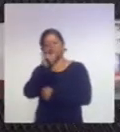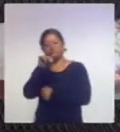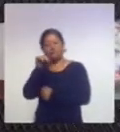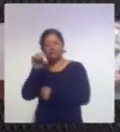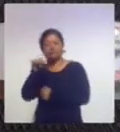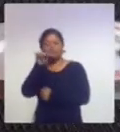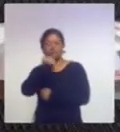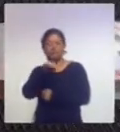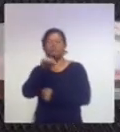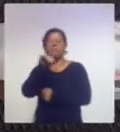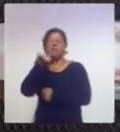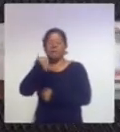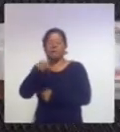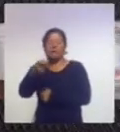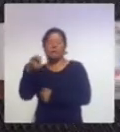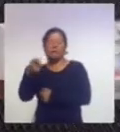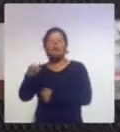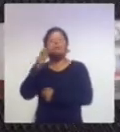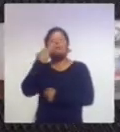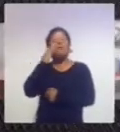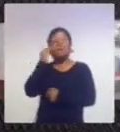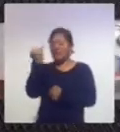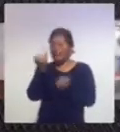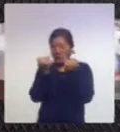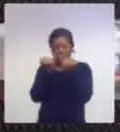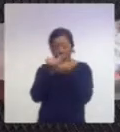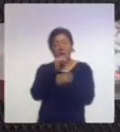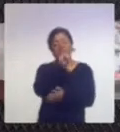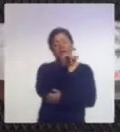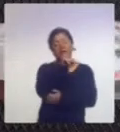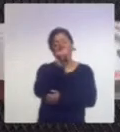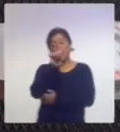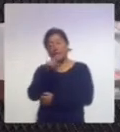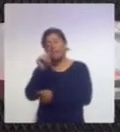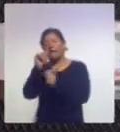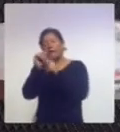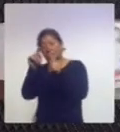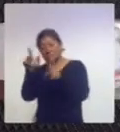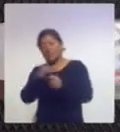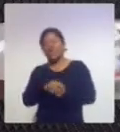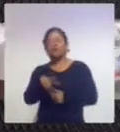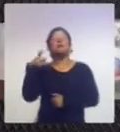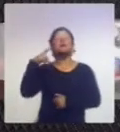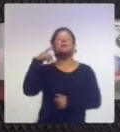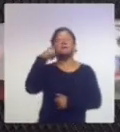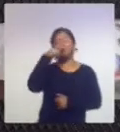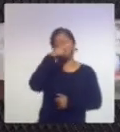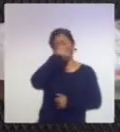www.ine.mx, a través de Facebook por INE Tlaxcala, a través de Twitter,